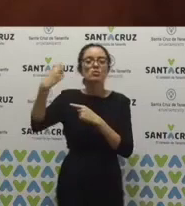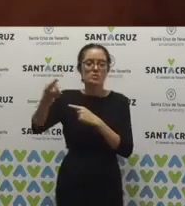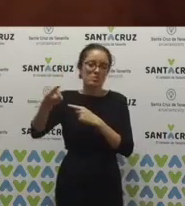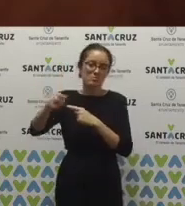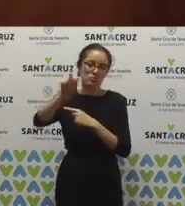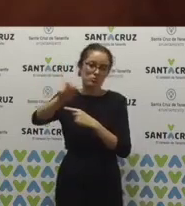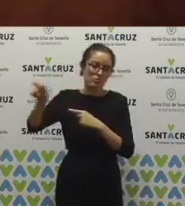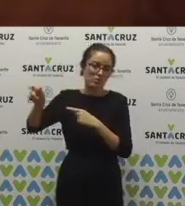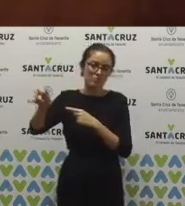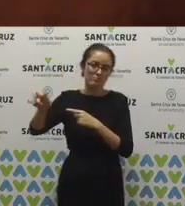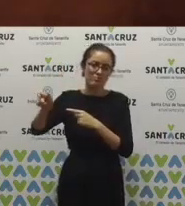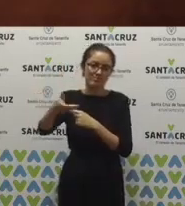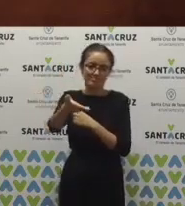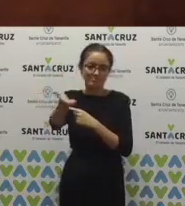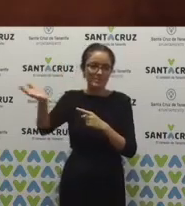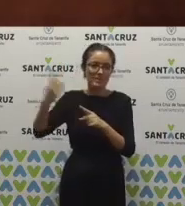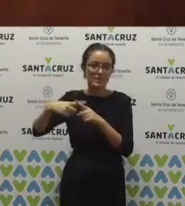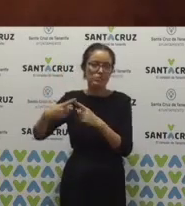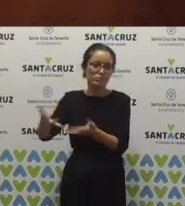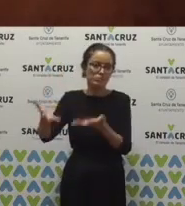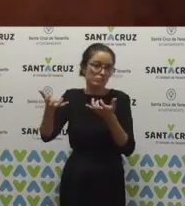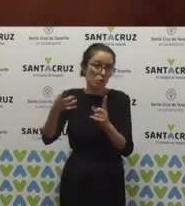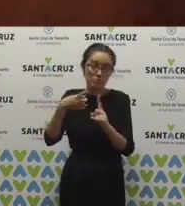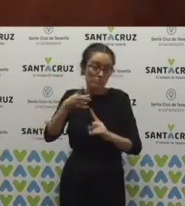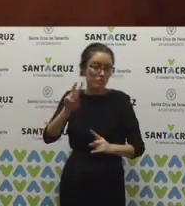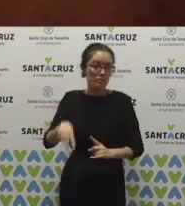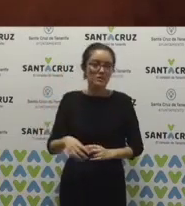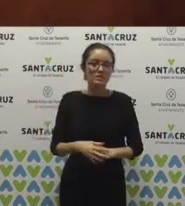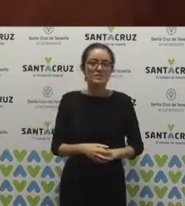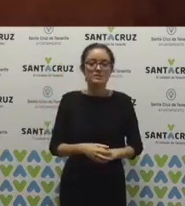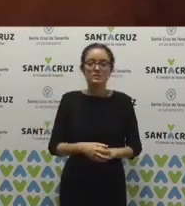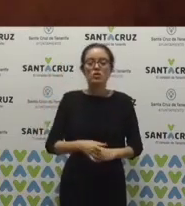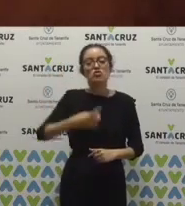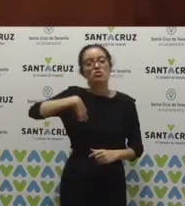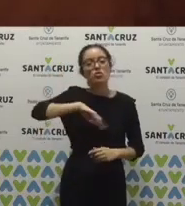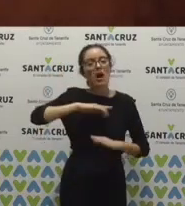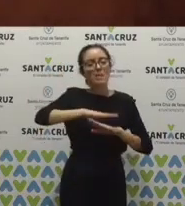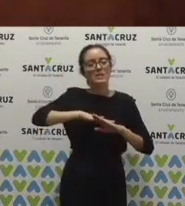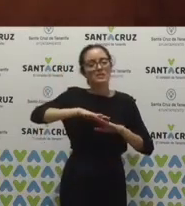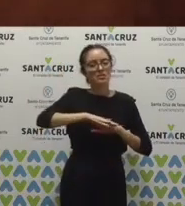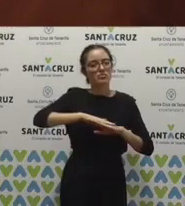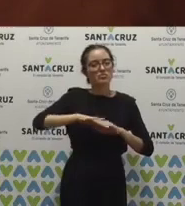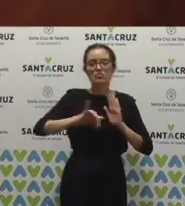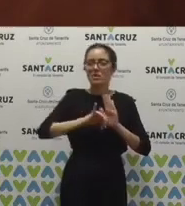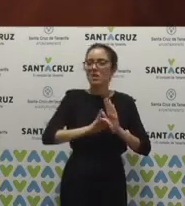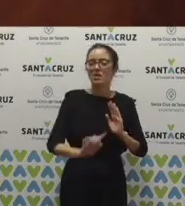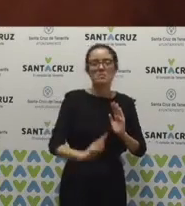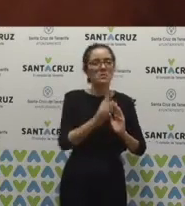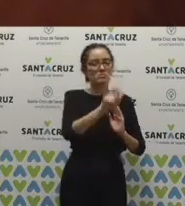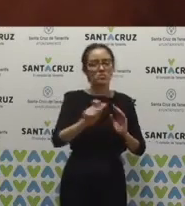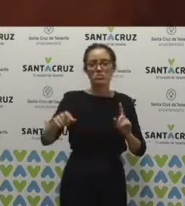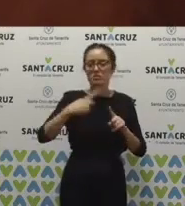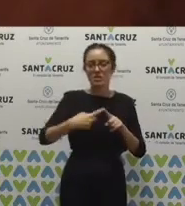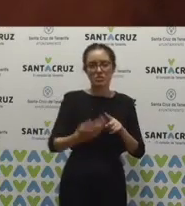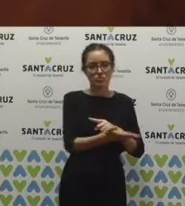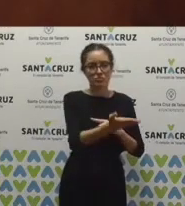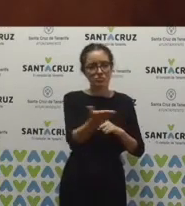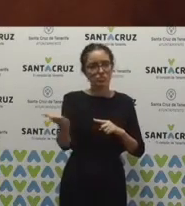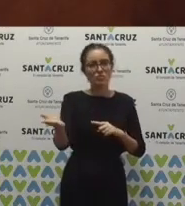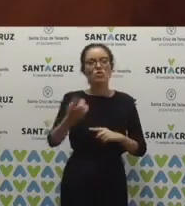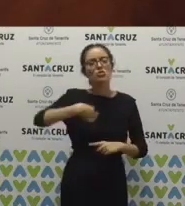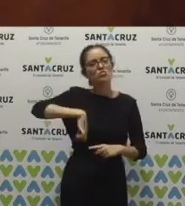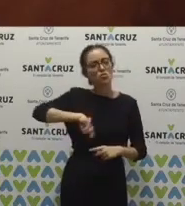la finalidad nosotros somos la administración más cercana al ciudadano y somos los que siempre hemos demostrado